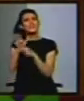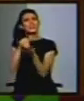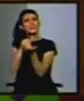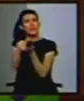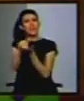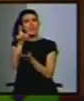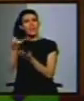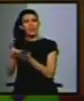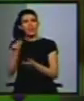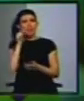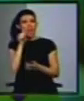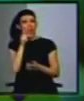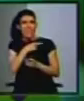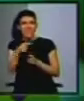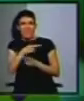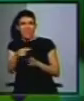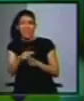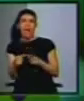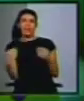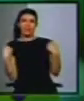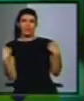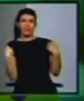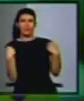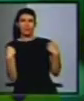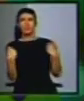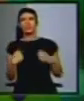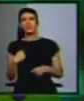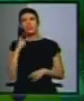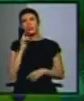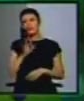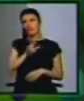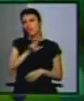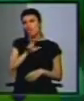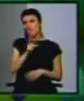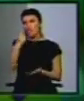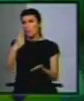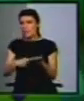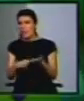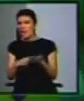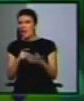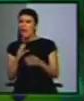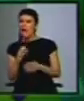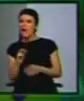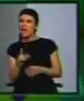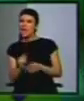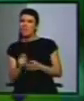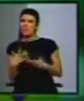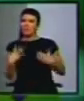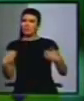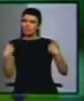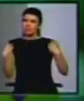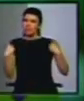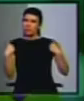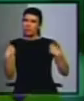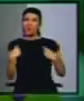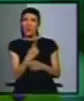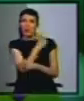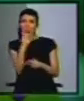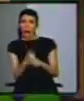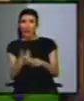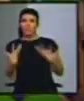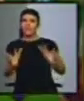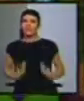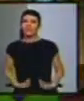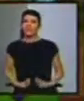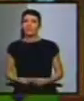la practican semanalmente. Aparte de quemar alrededor de 800 y 1.000 calorías en una hora de clases, digamos, te ayuda mucho con la